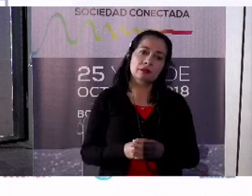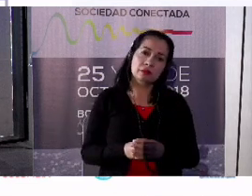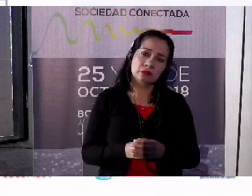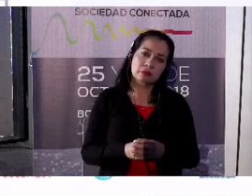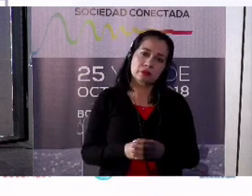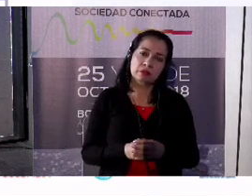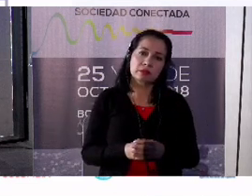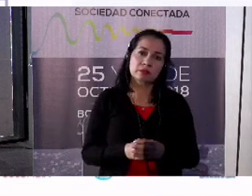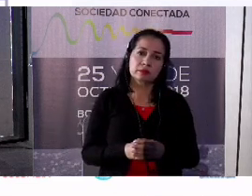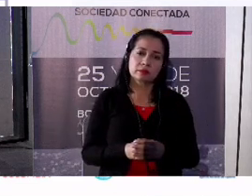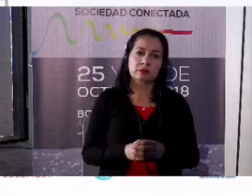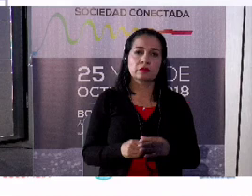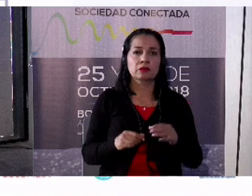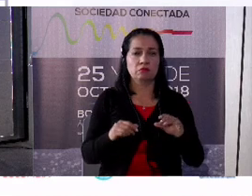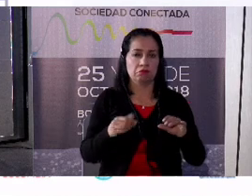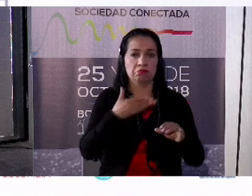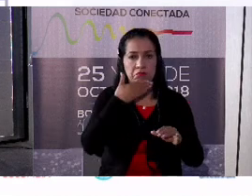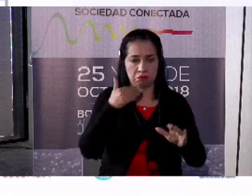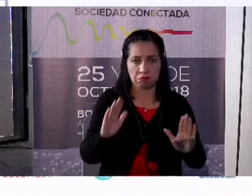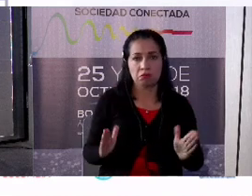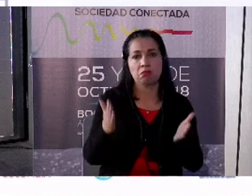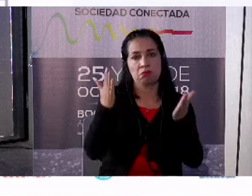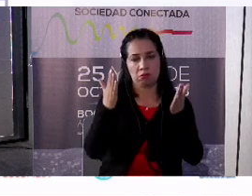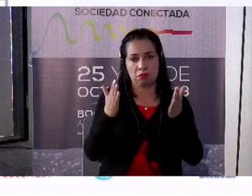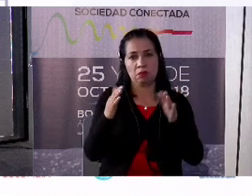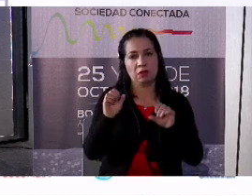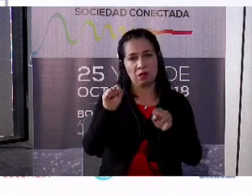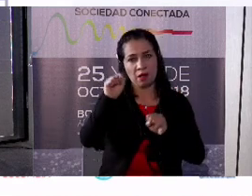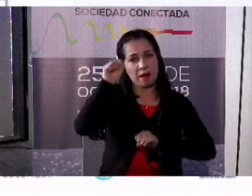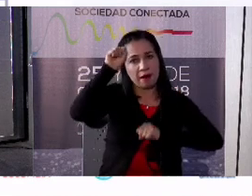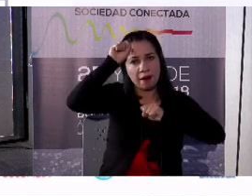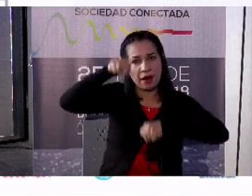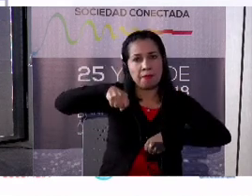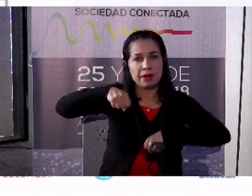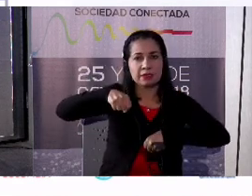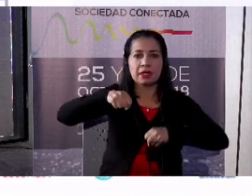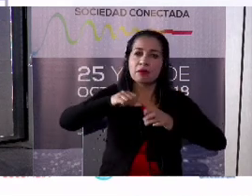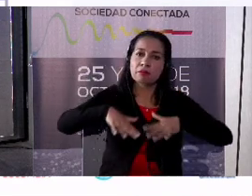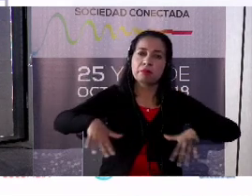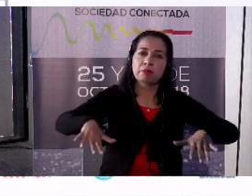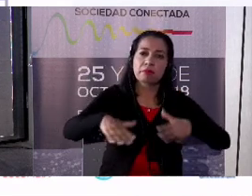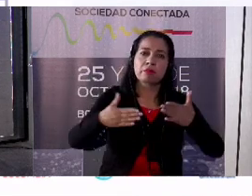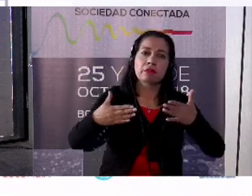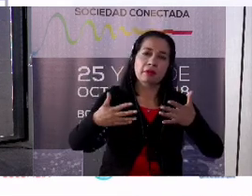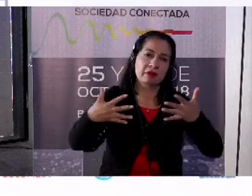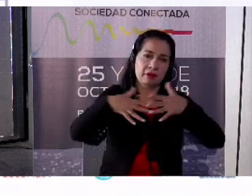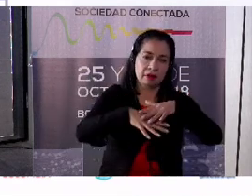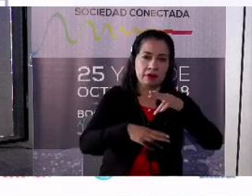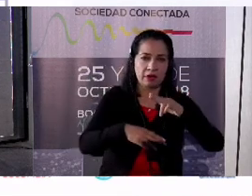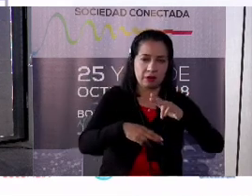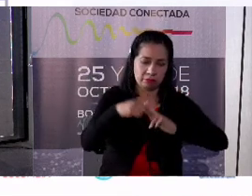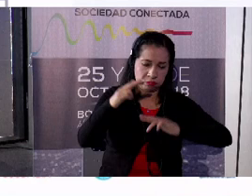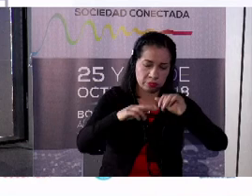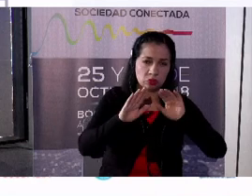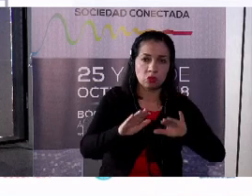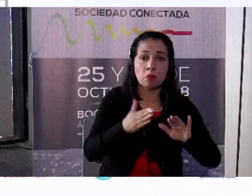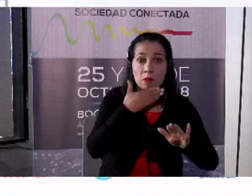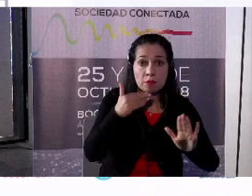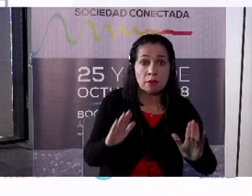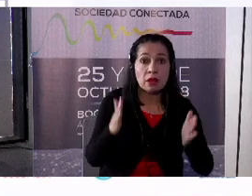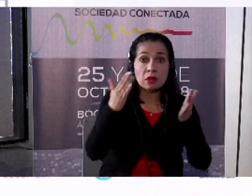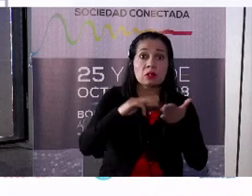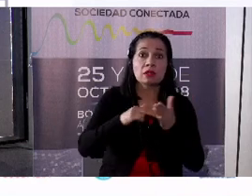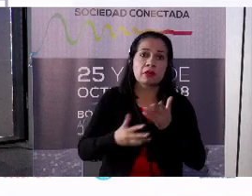espectro puede mejorar la capacidad de las redes y al mejorar la capacidad de las redes significa